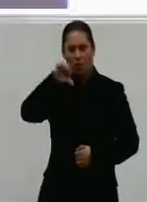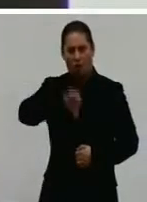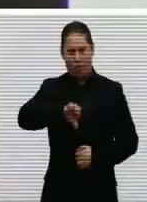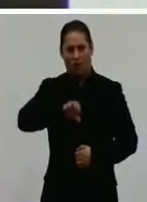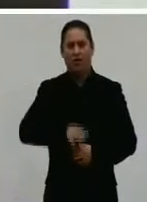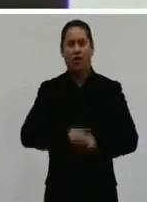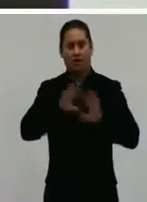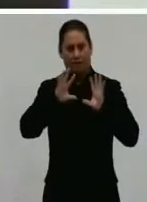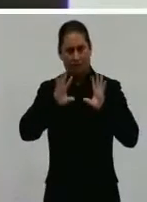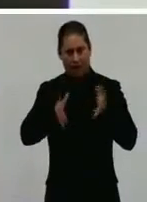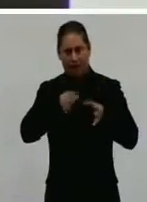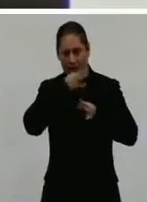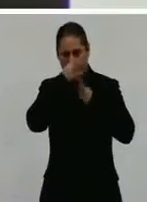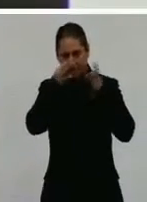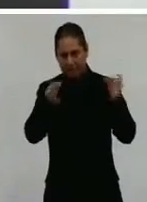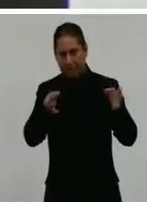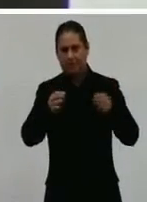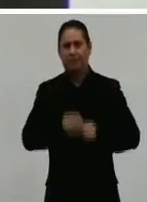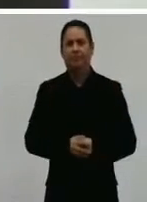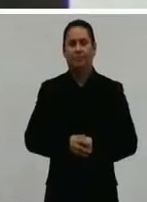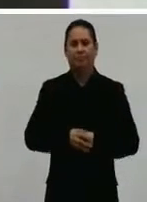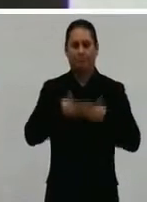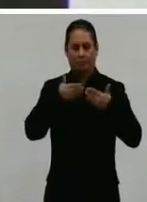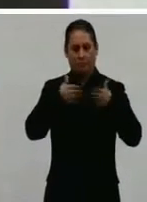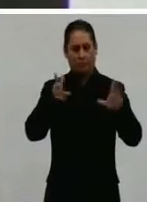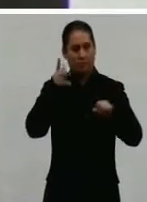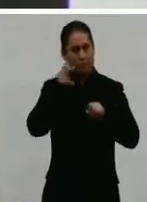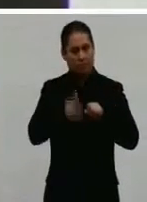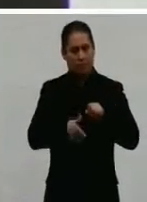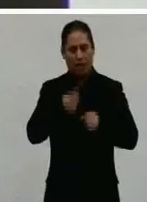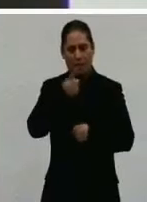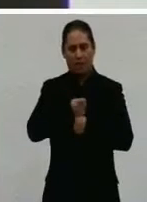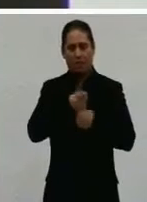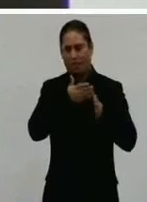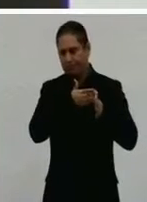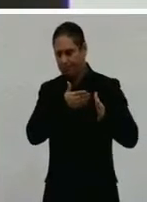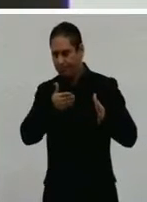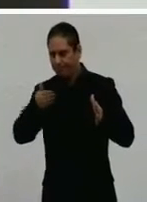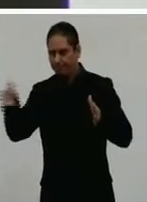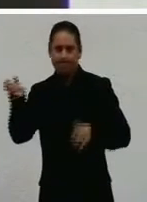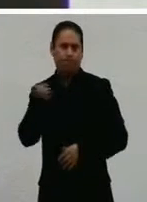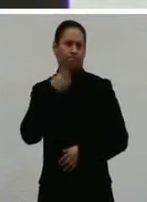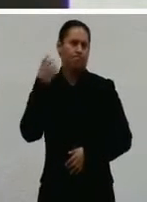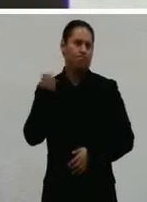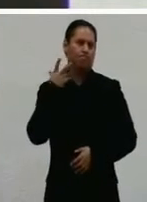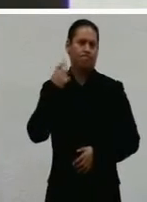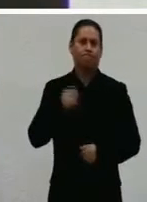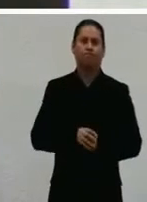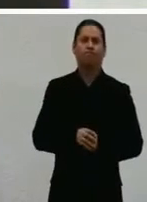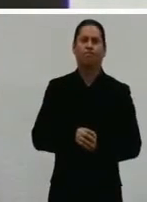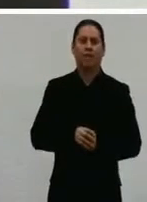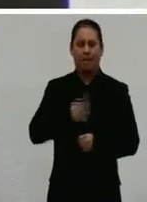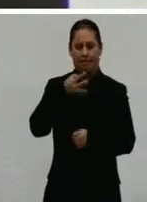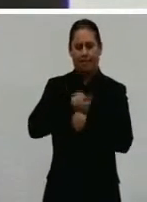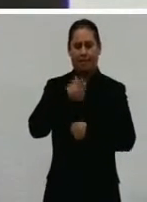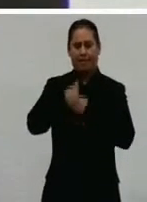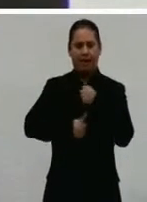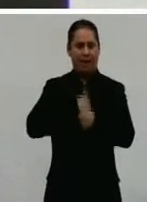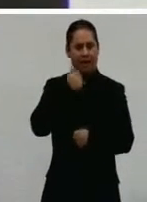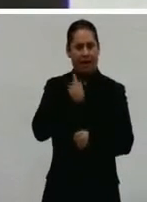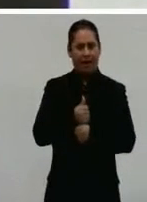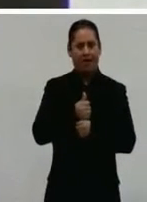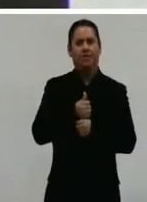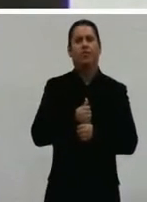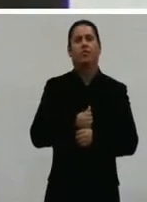oficialmente la apertura del primer período ordinario de sesiones correspondiente al tercer año de ejercicio